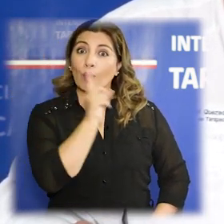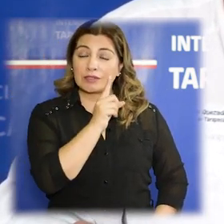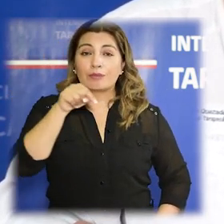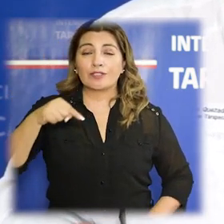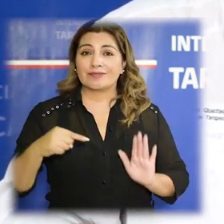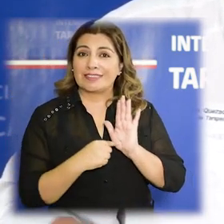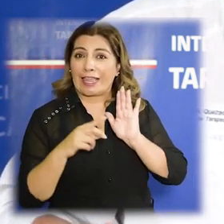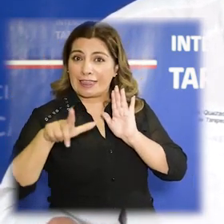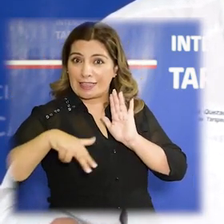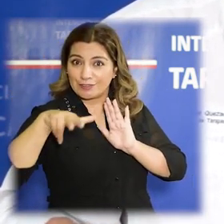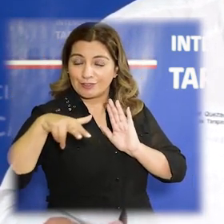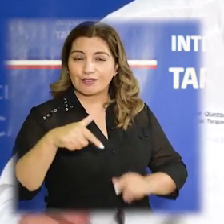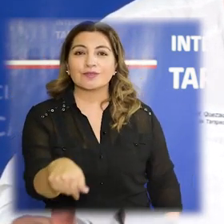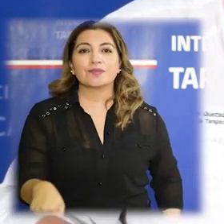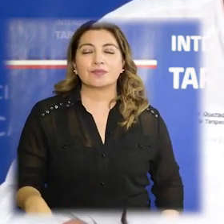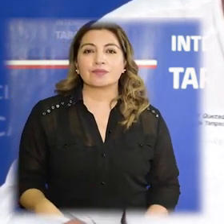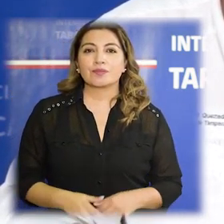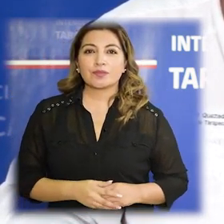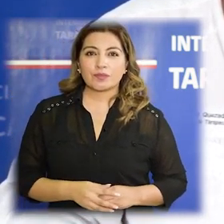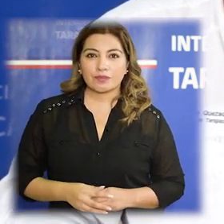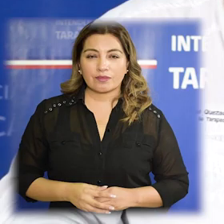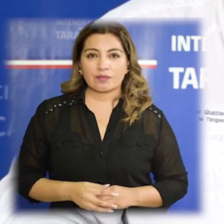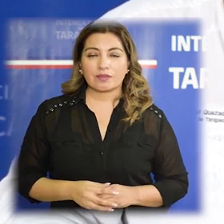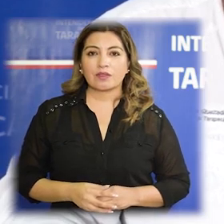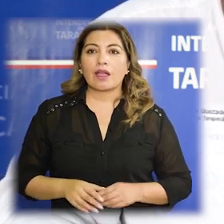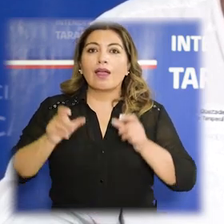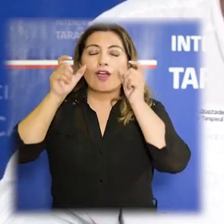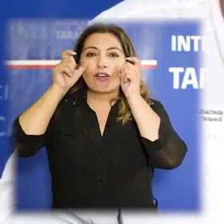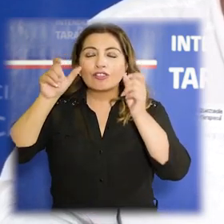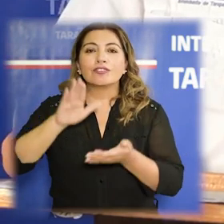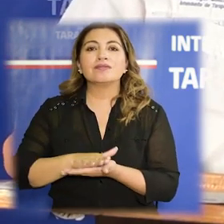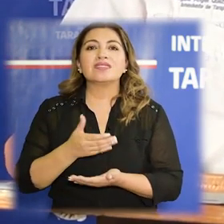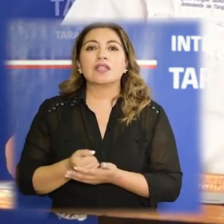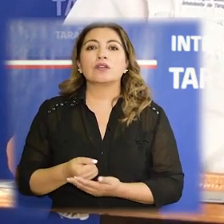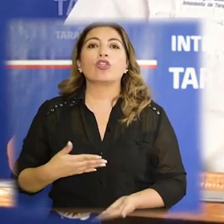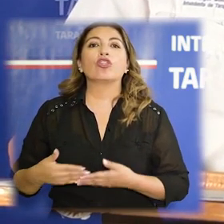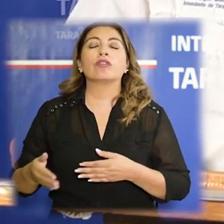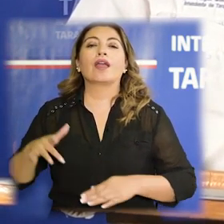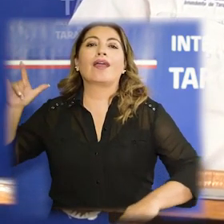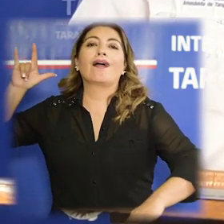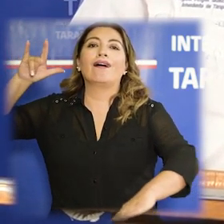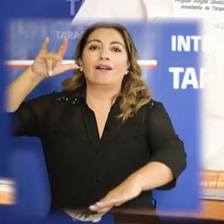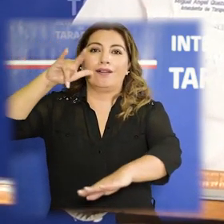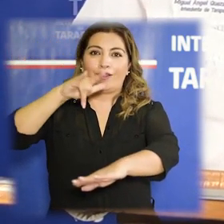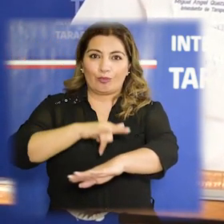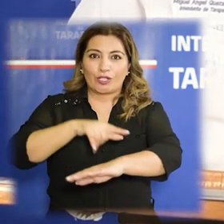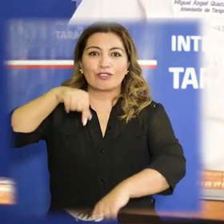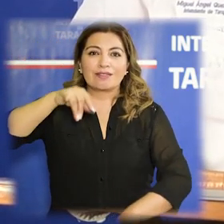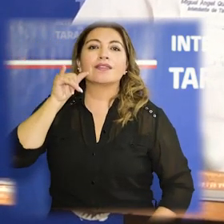¿no es cierto?, o número 18 y otras medidas, el control sanitario en Aeropuerto Diego Aracena, el cual